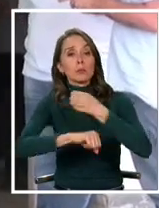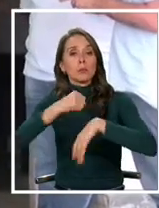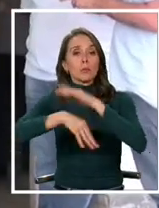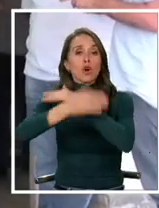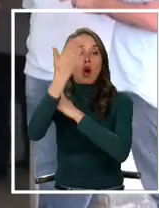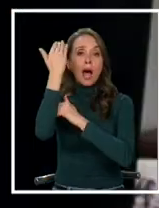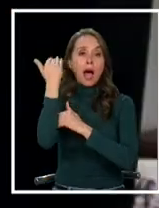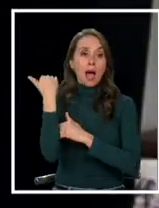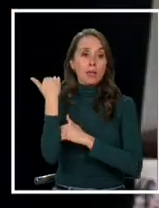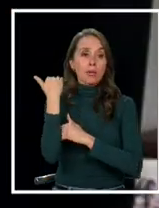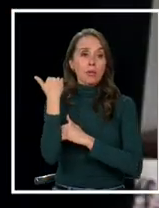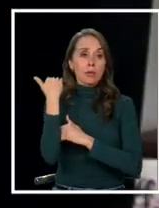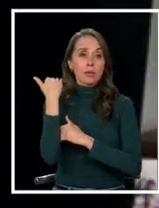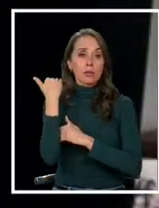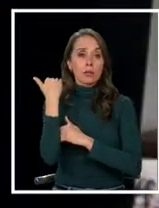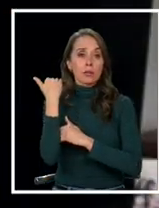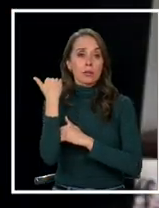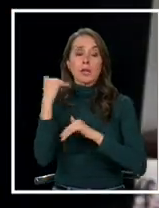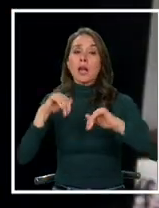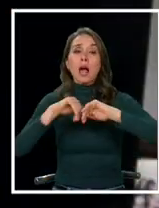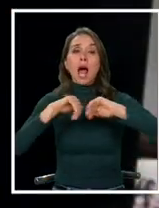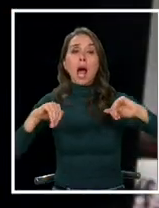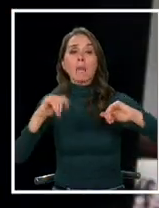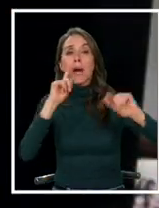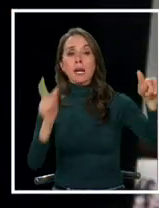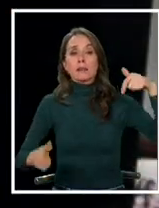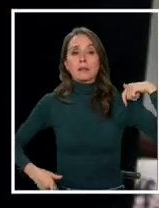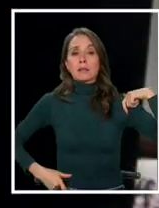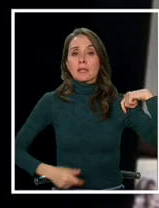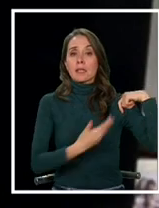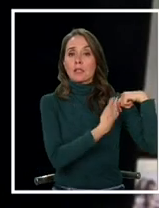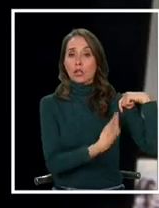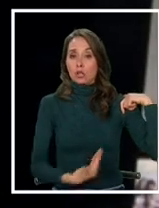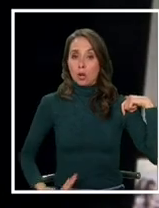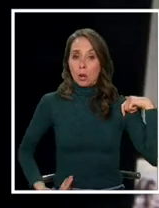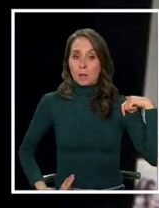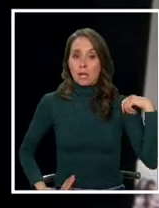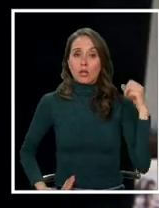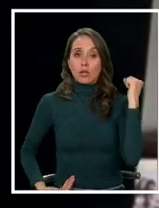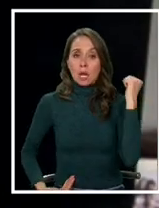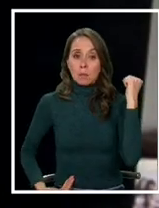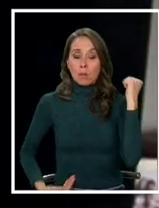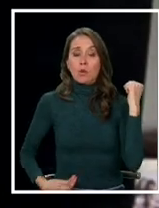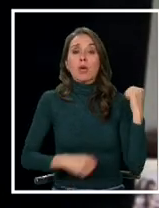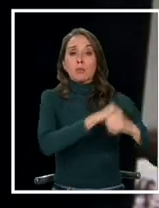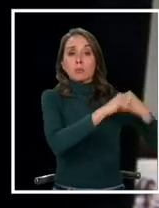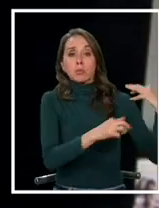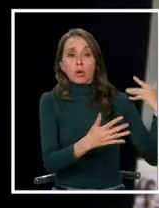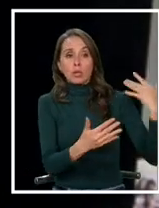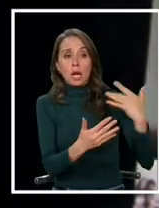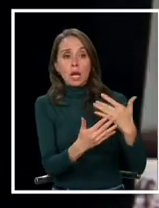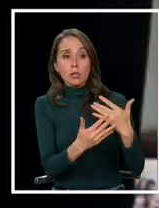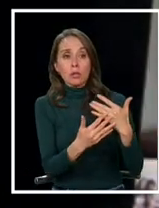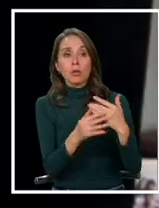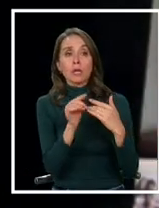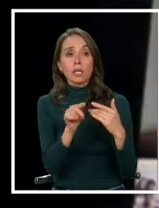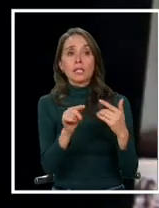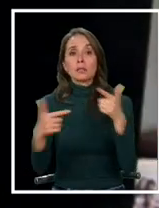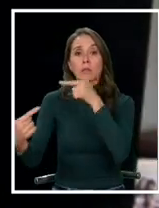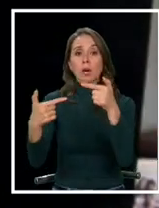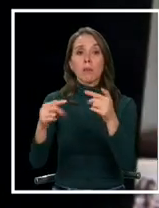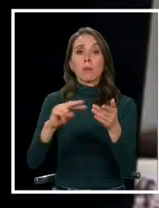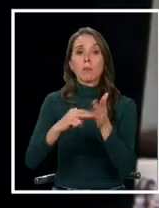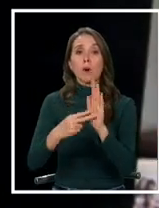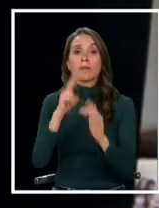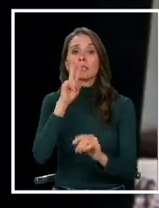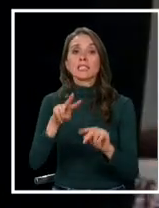años y que independientemente del gobierno que está en el poder en cada momento constituye un problema